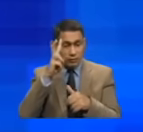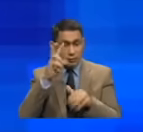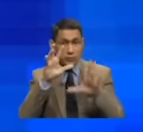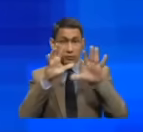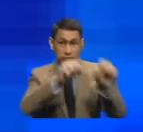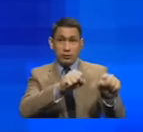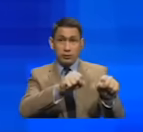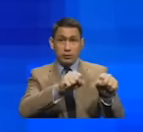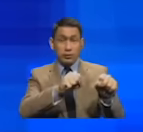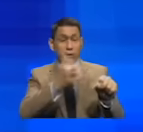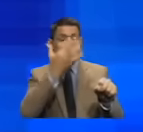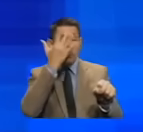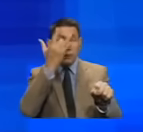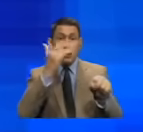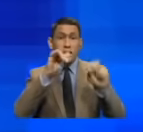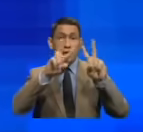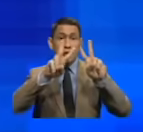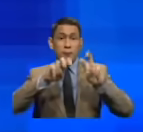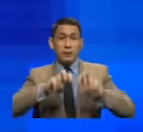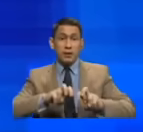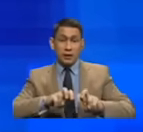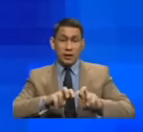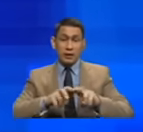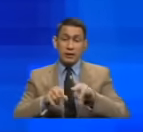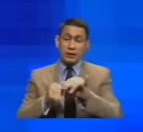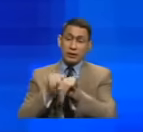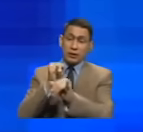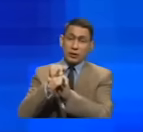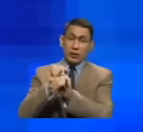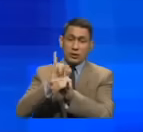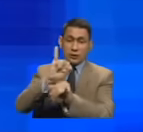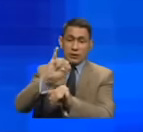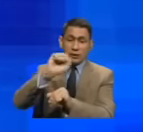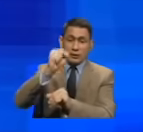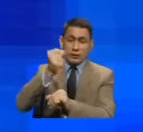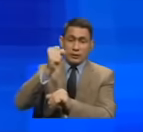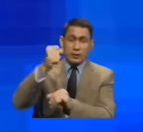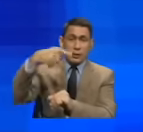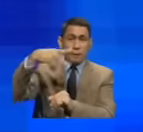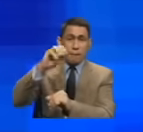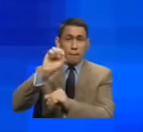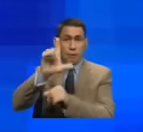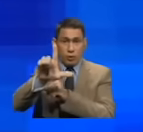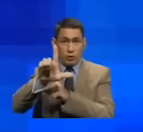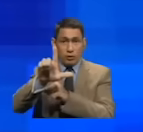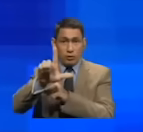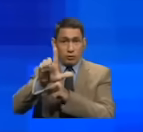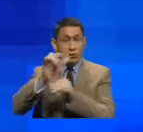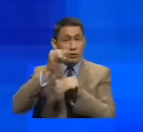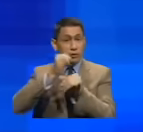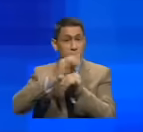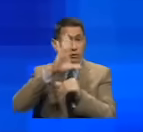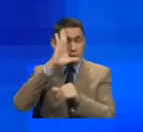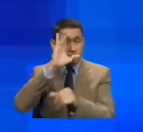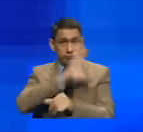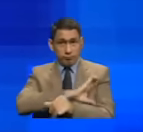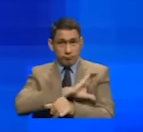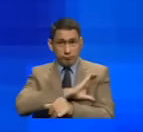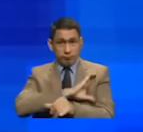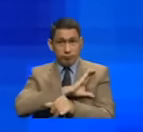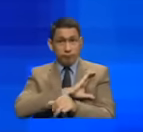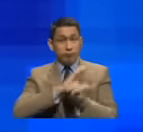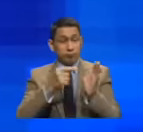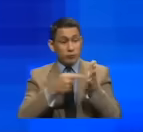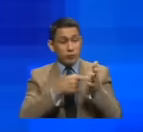al desfalco que sufrió la Institución de Seguridad Social de la Policía Nacional. Entre los procesados se encuentran